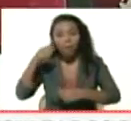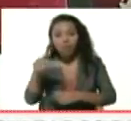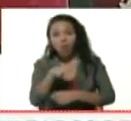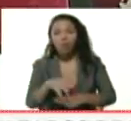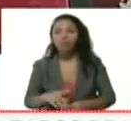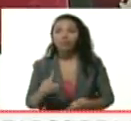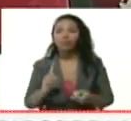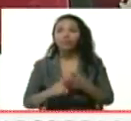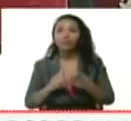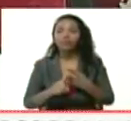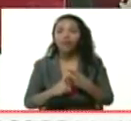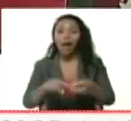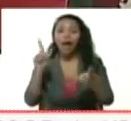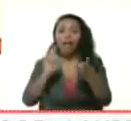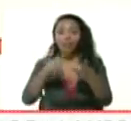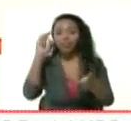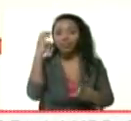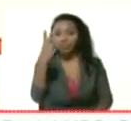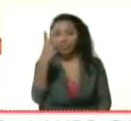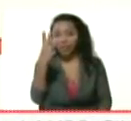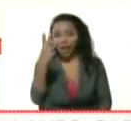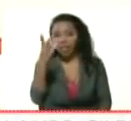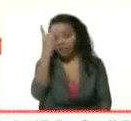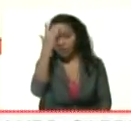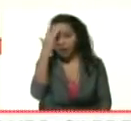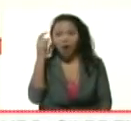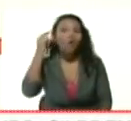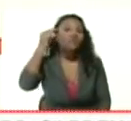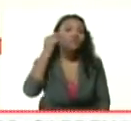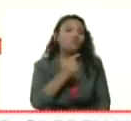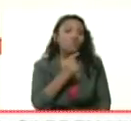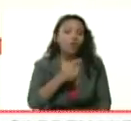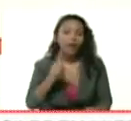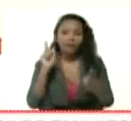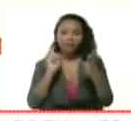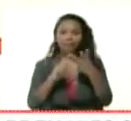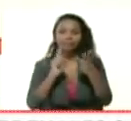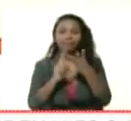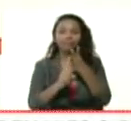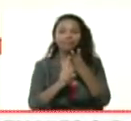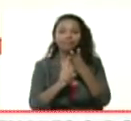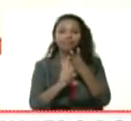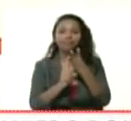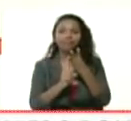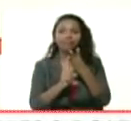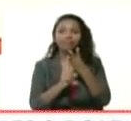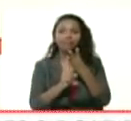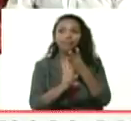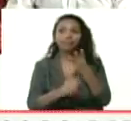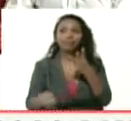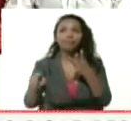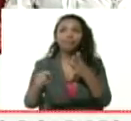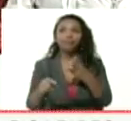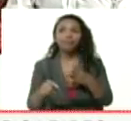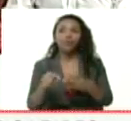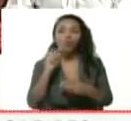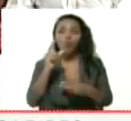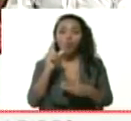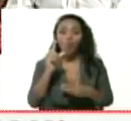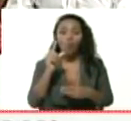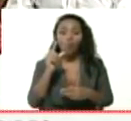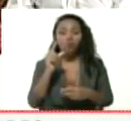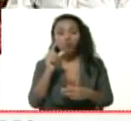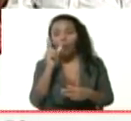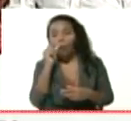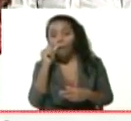pueblo. El 3 de febrero, Sucre, el gran mariscal Antonio José de Sucre, un mártir,